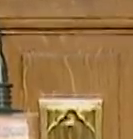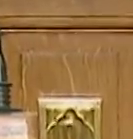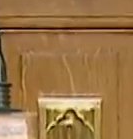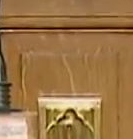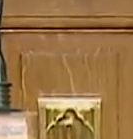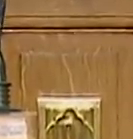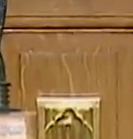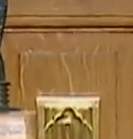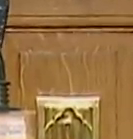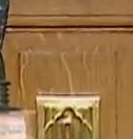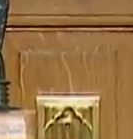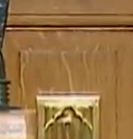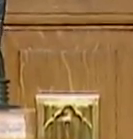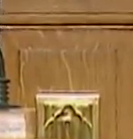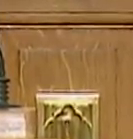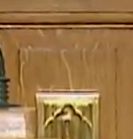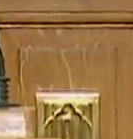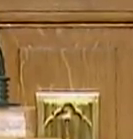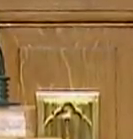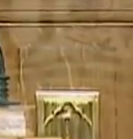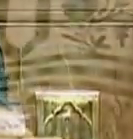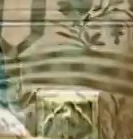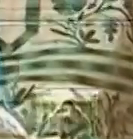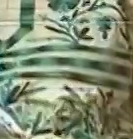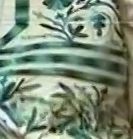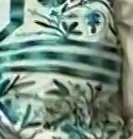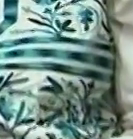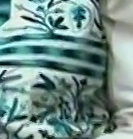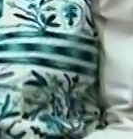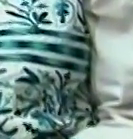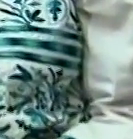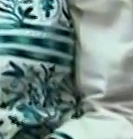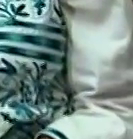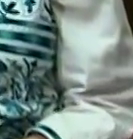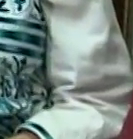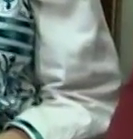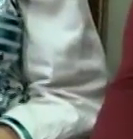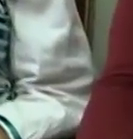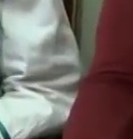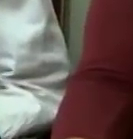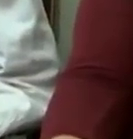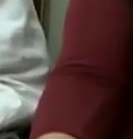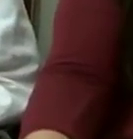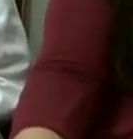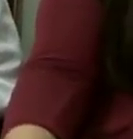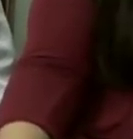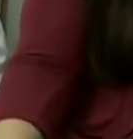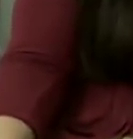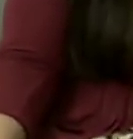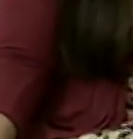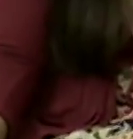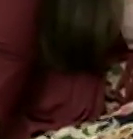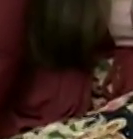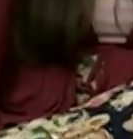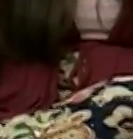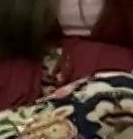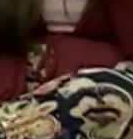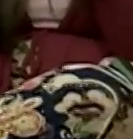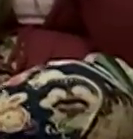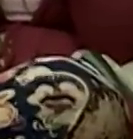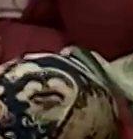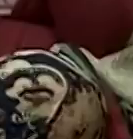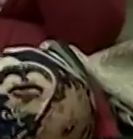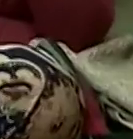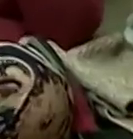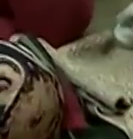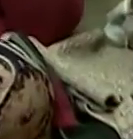de nuestra sociedad. La mayor suma de felicidad posible es el inicio de la vida. Nuestros